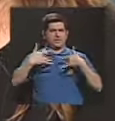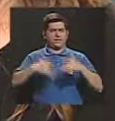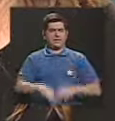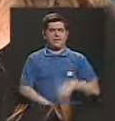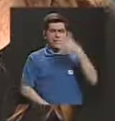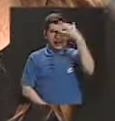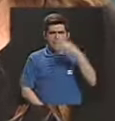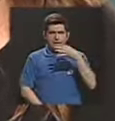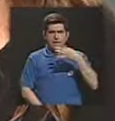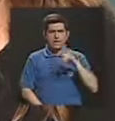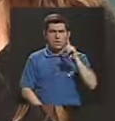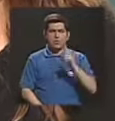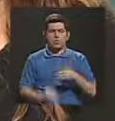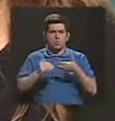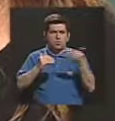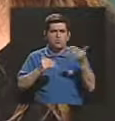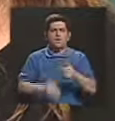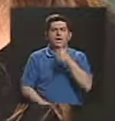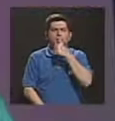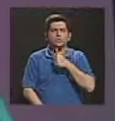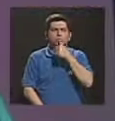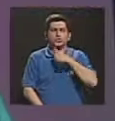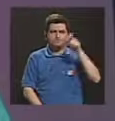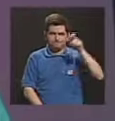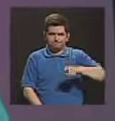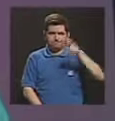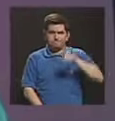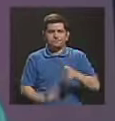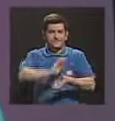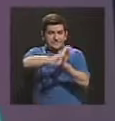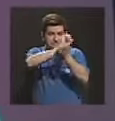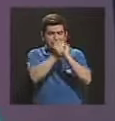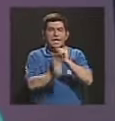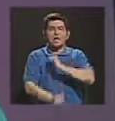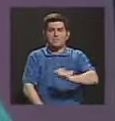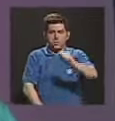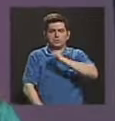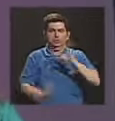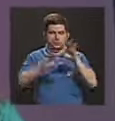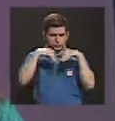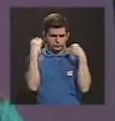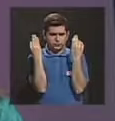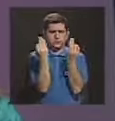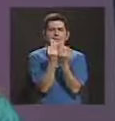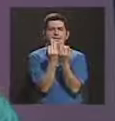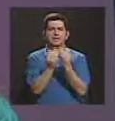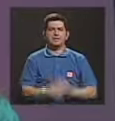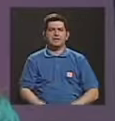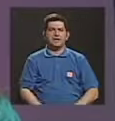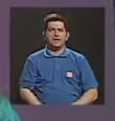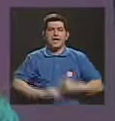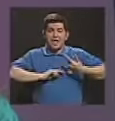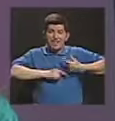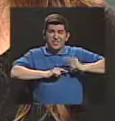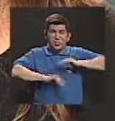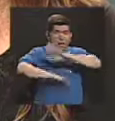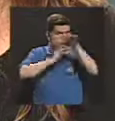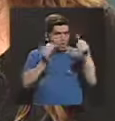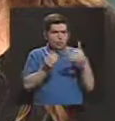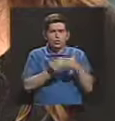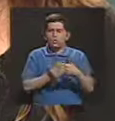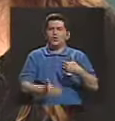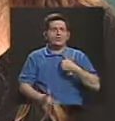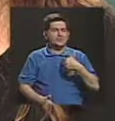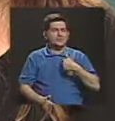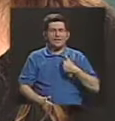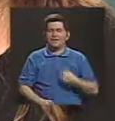Creo que debe existir un factor también de tolerancia, un cambio actitudinal de la familia. Creo que los duelos los tenemos todos y los vamos a